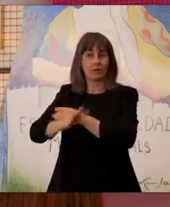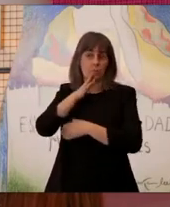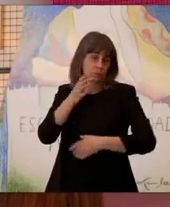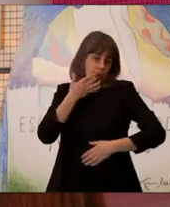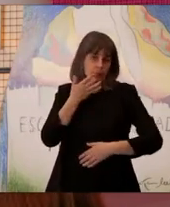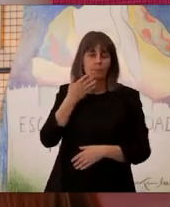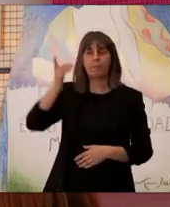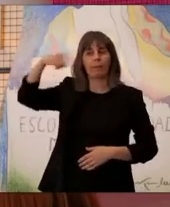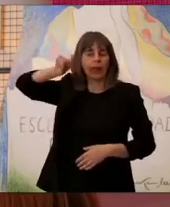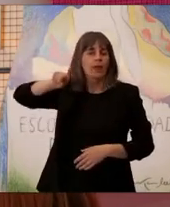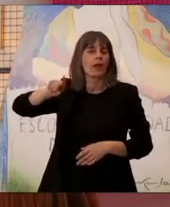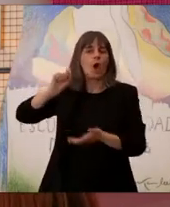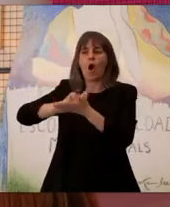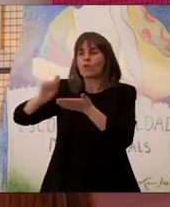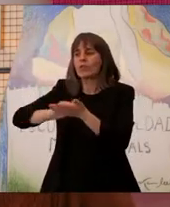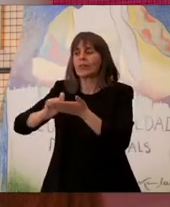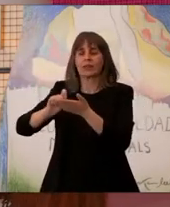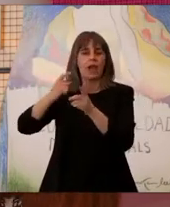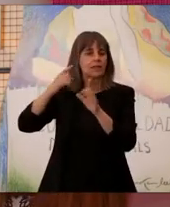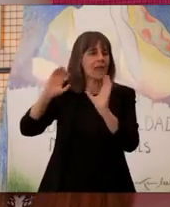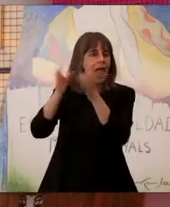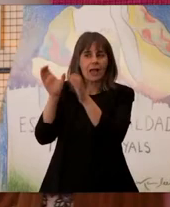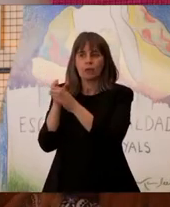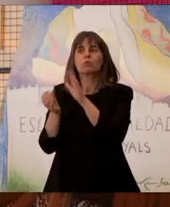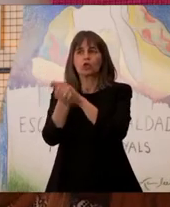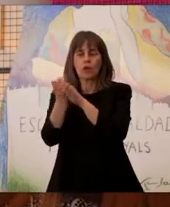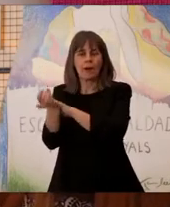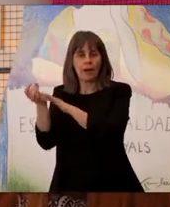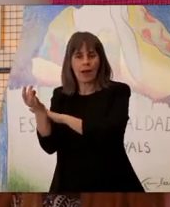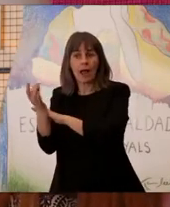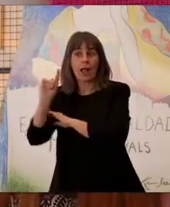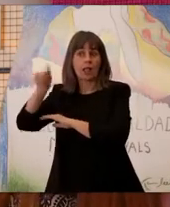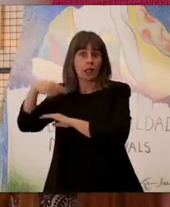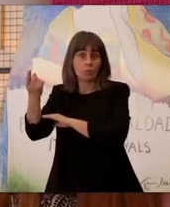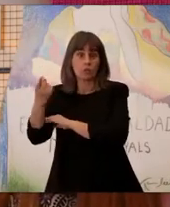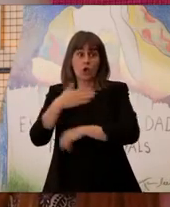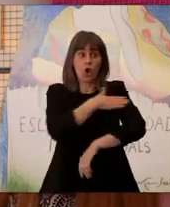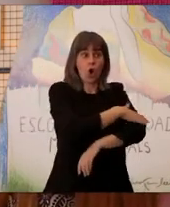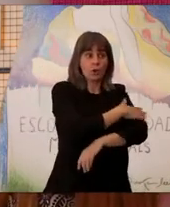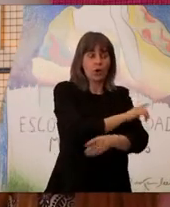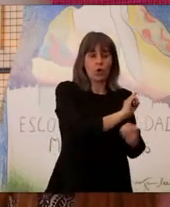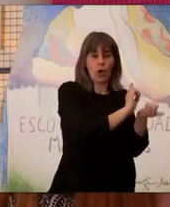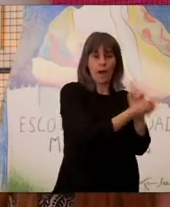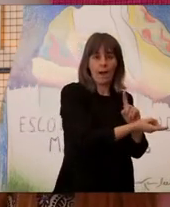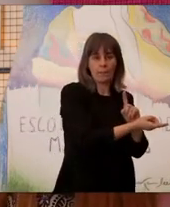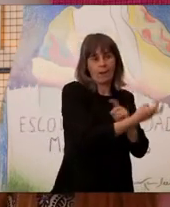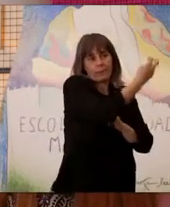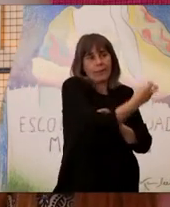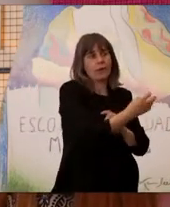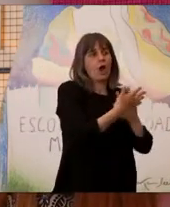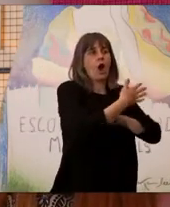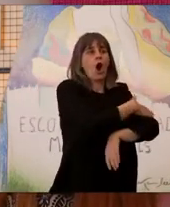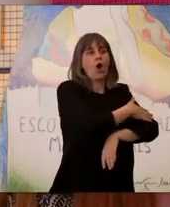sus oficinas O sus equipos y luego resulta que cambia el gobierno y viene un gobierno de